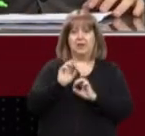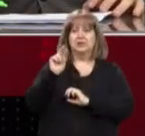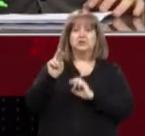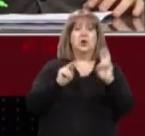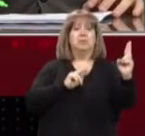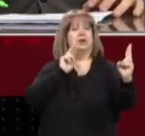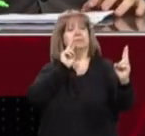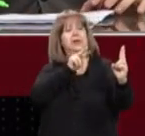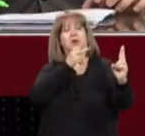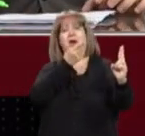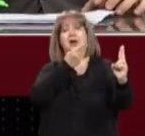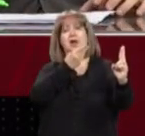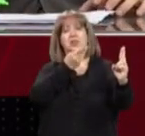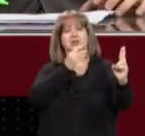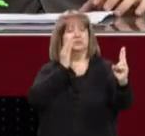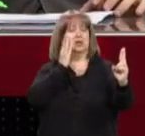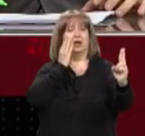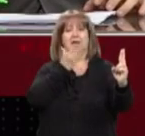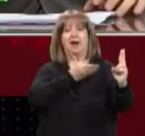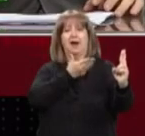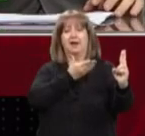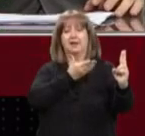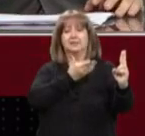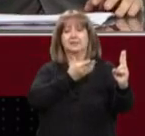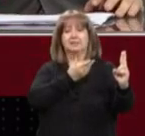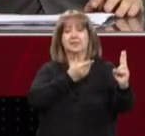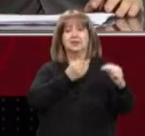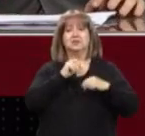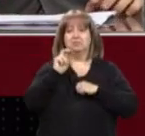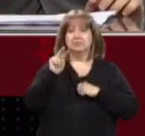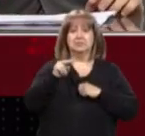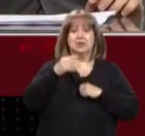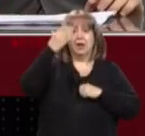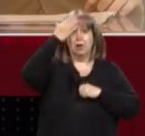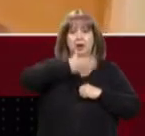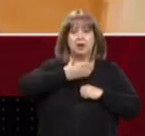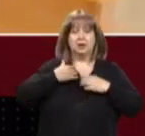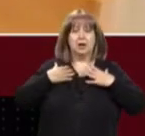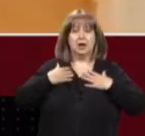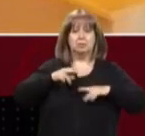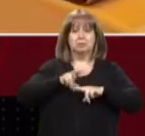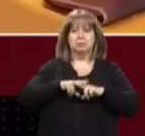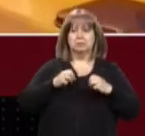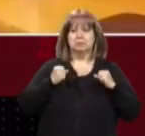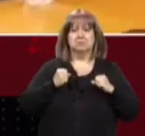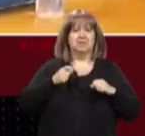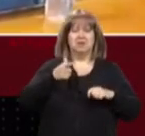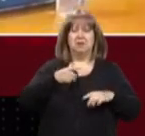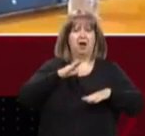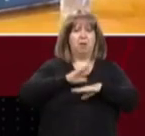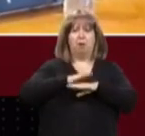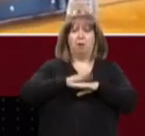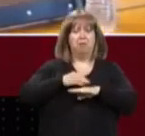ya por foto, la cara sentada ahí sin una pizca de